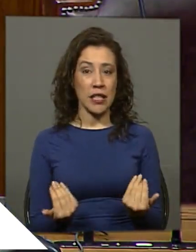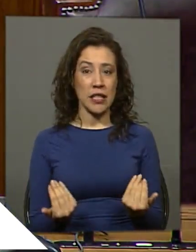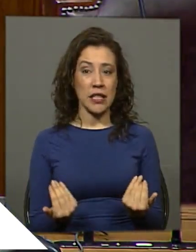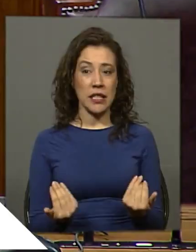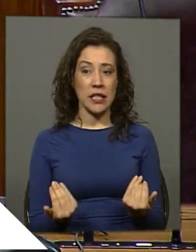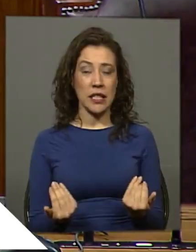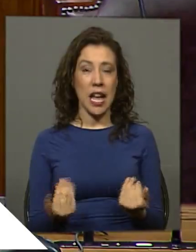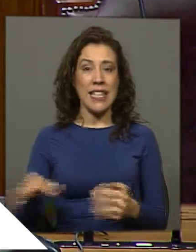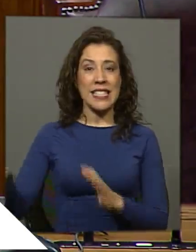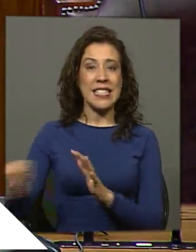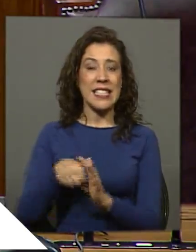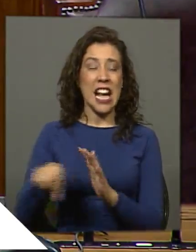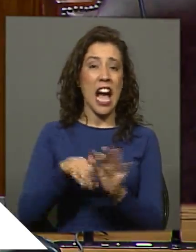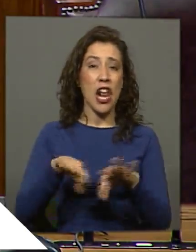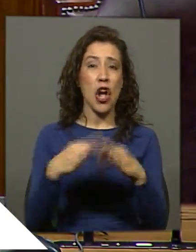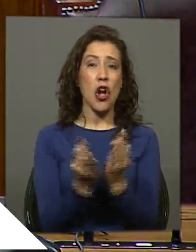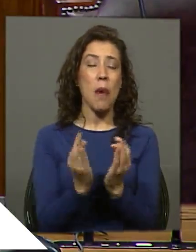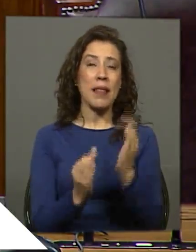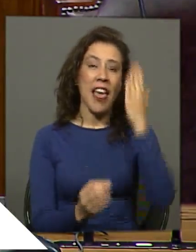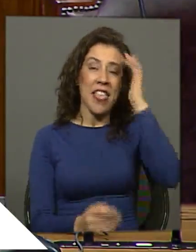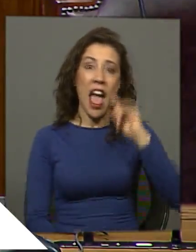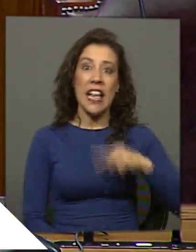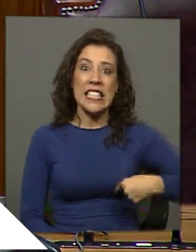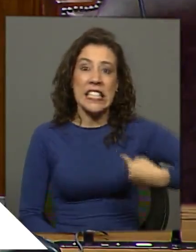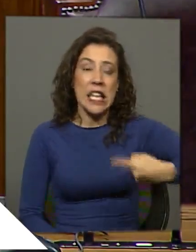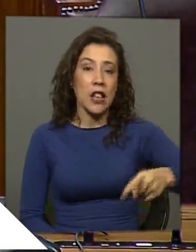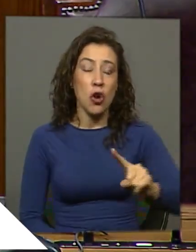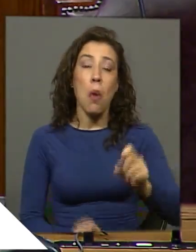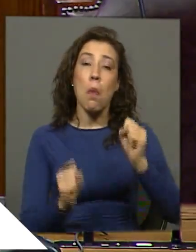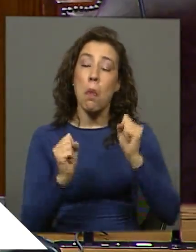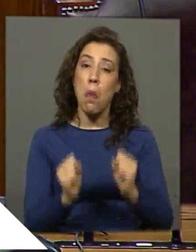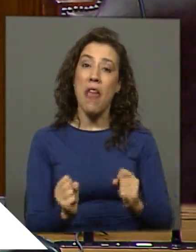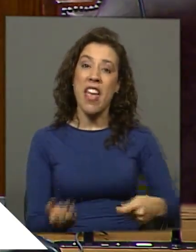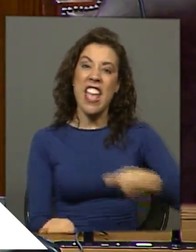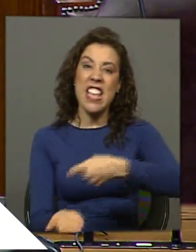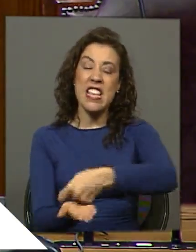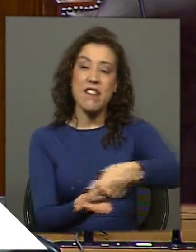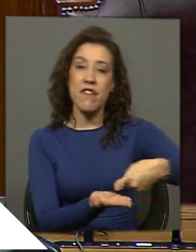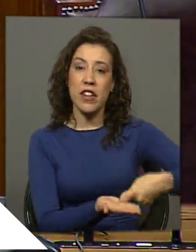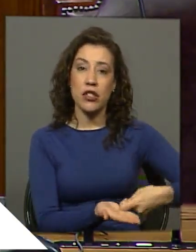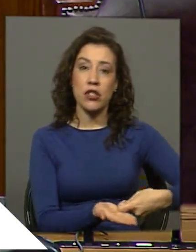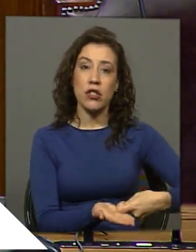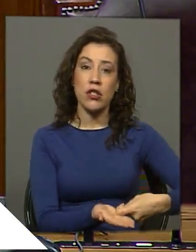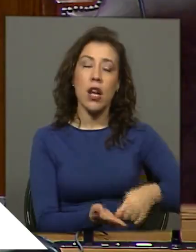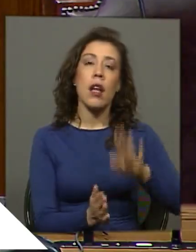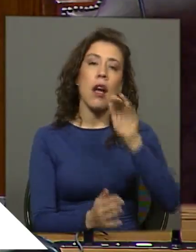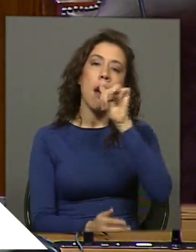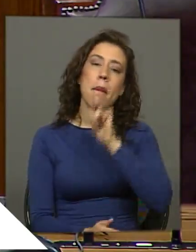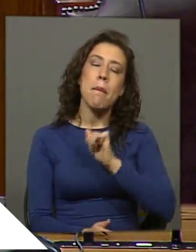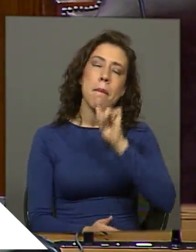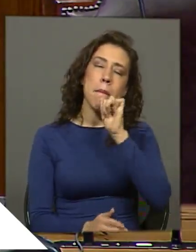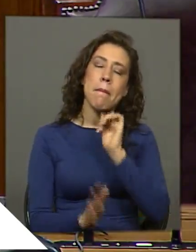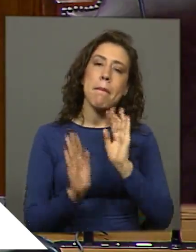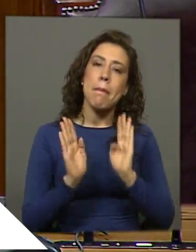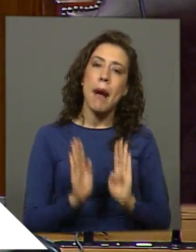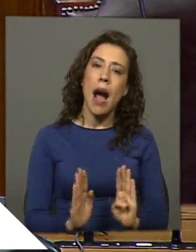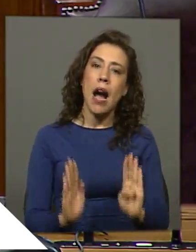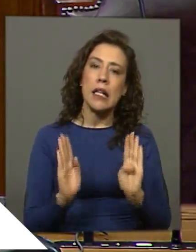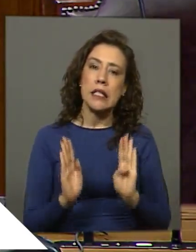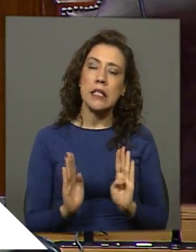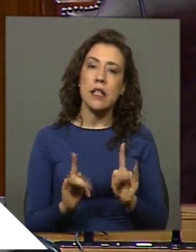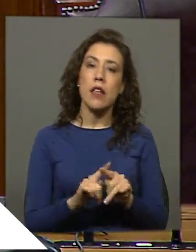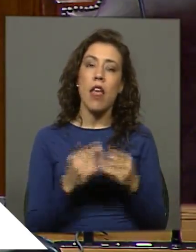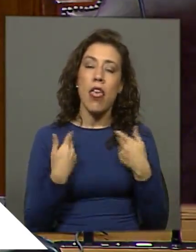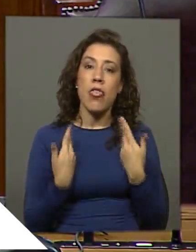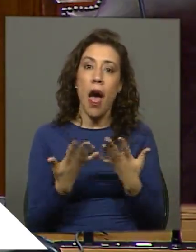rescatarse completamente al día siguiente puede tener inversión y tener paciencia y eso abre